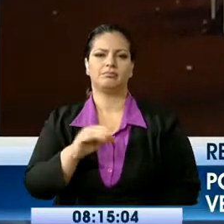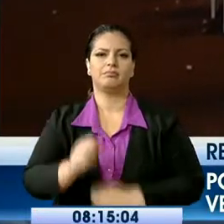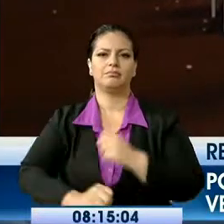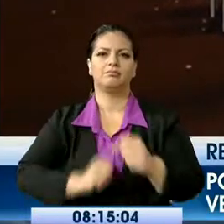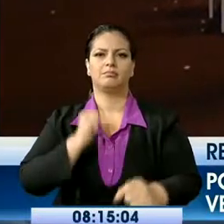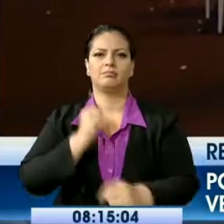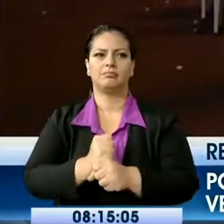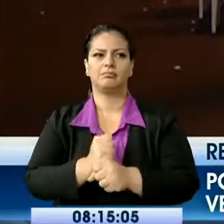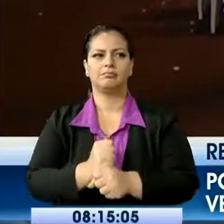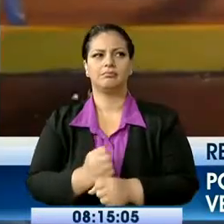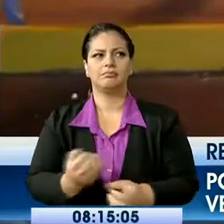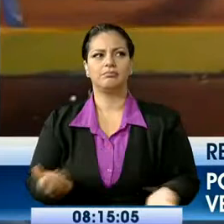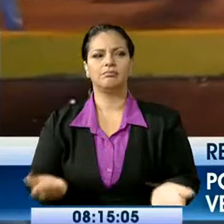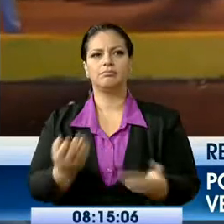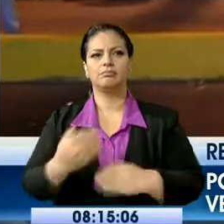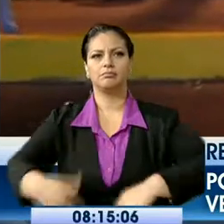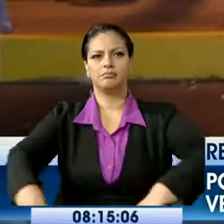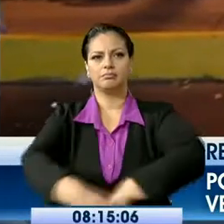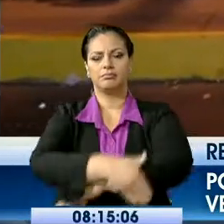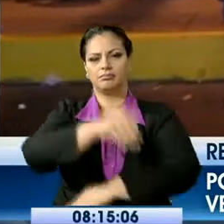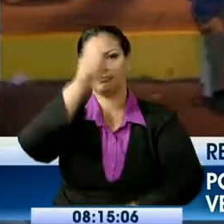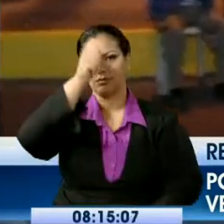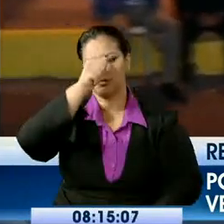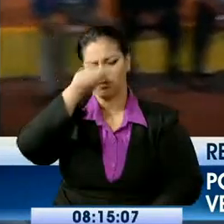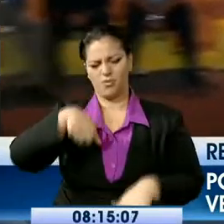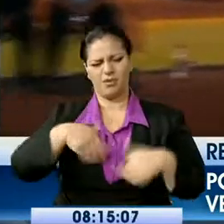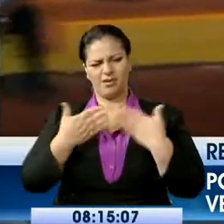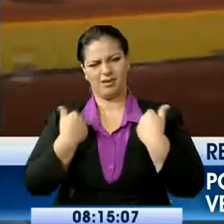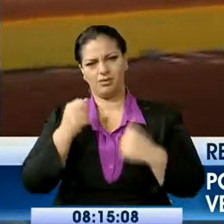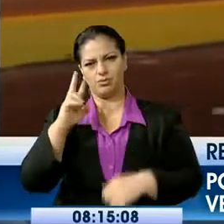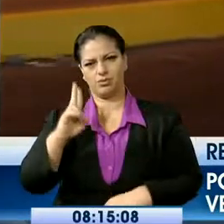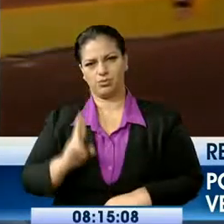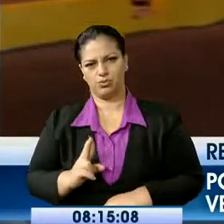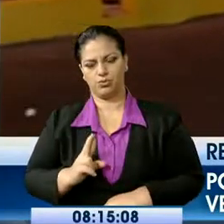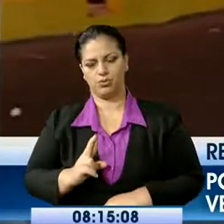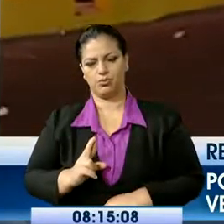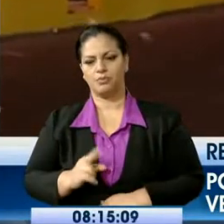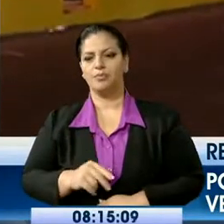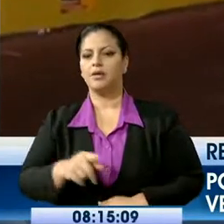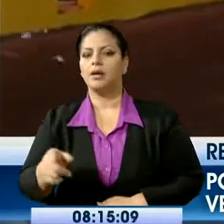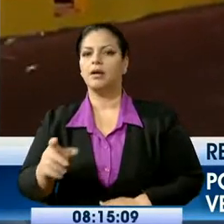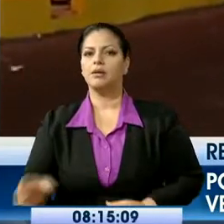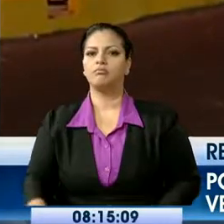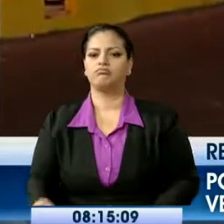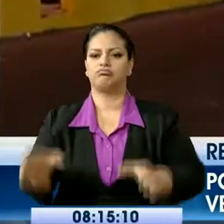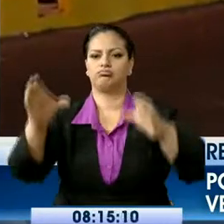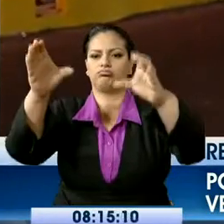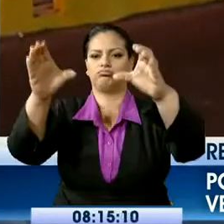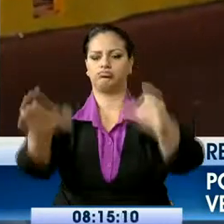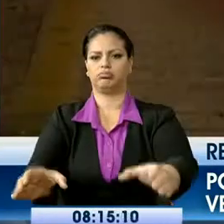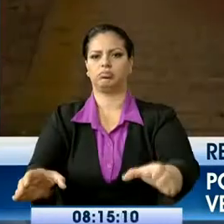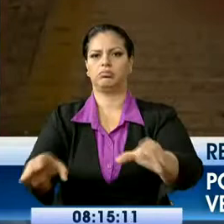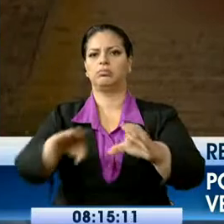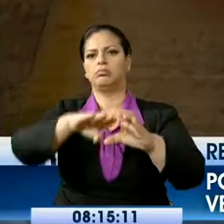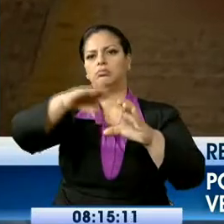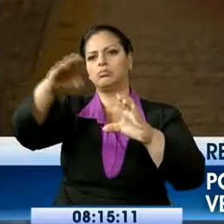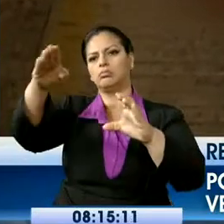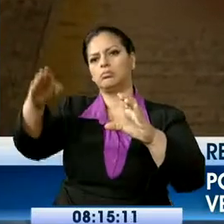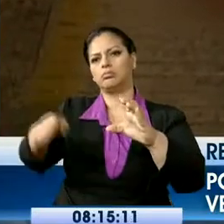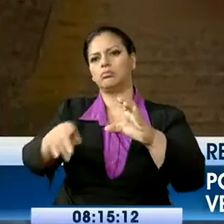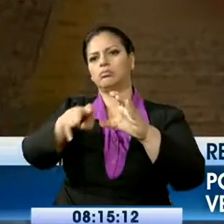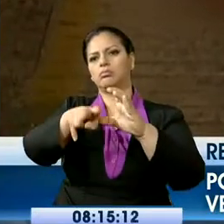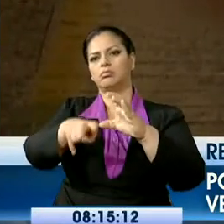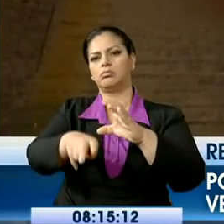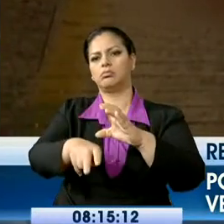la avenida Domingo Comín, a la altura de la cooperativa Justicia y Libertad, en el sur de Guayaquil.